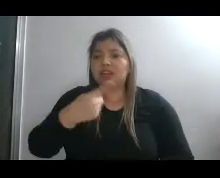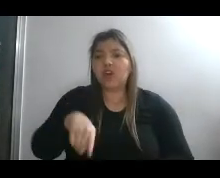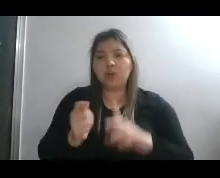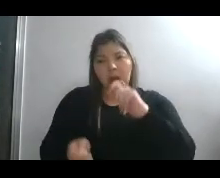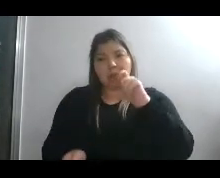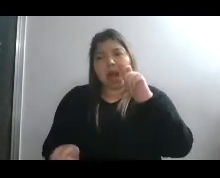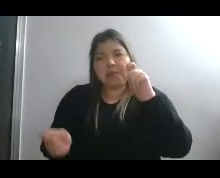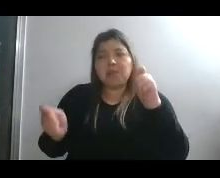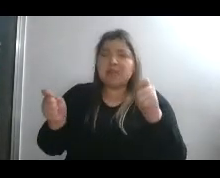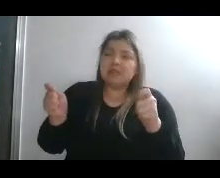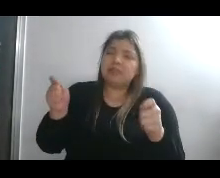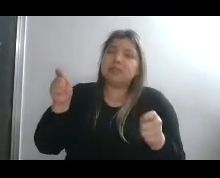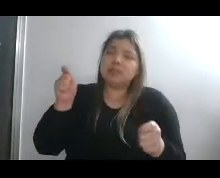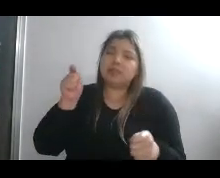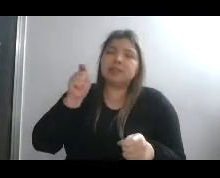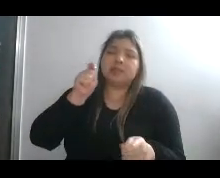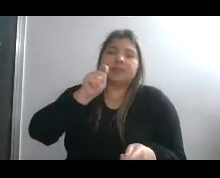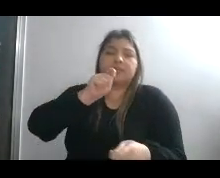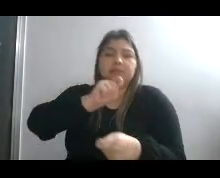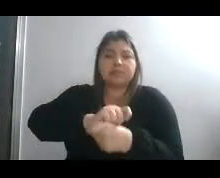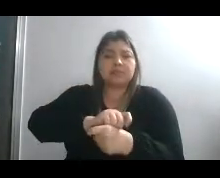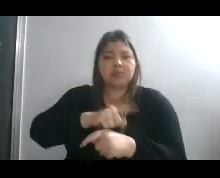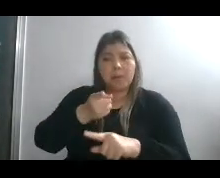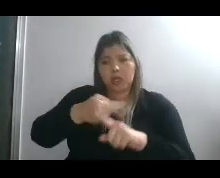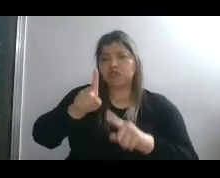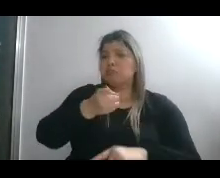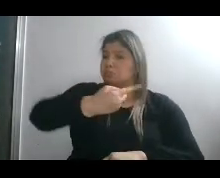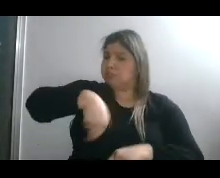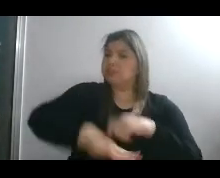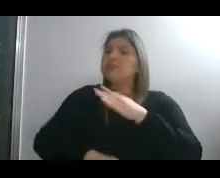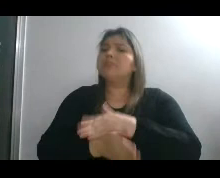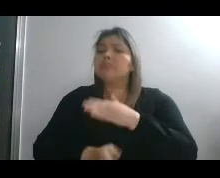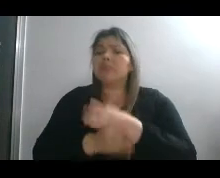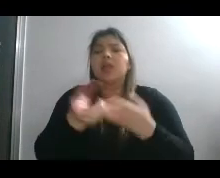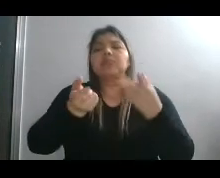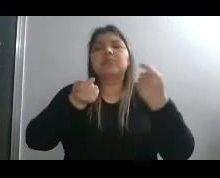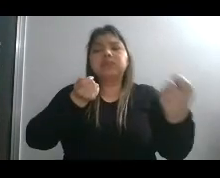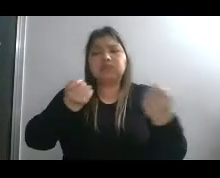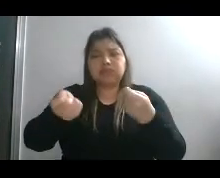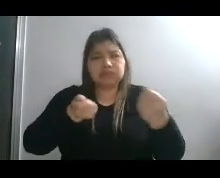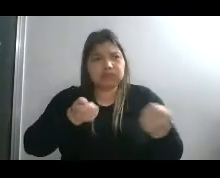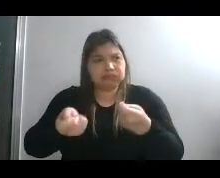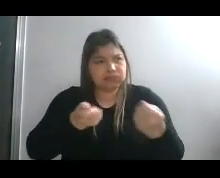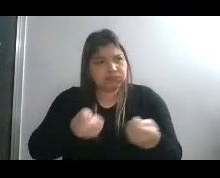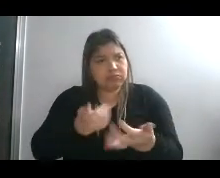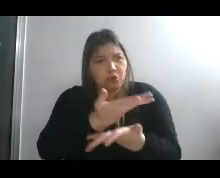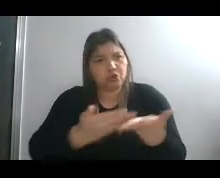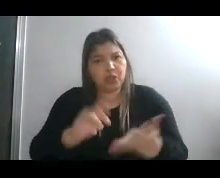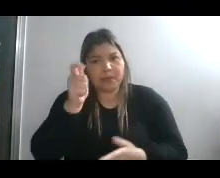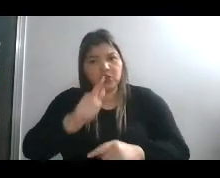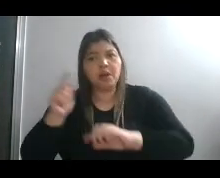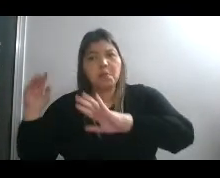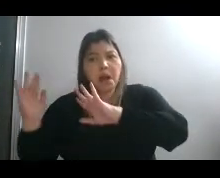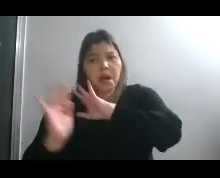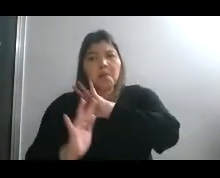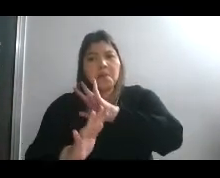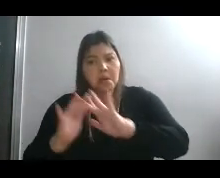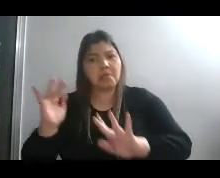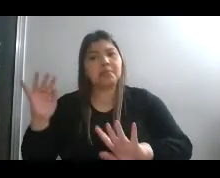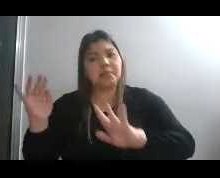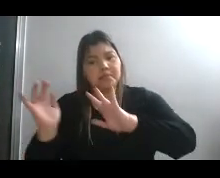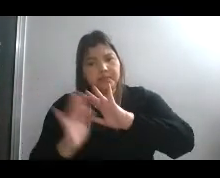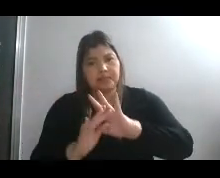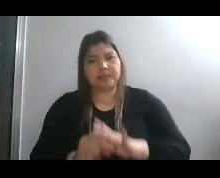ir cambiando, pero yo sigo teniendo todavía las mismas disponibilidades para la atención de